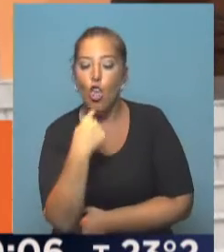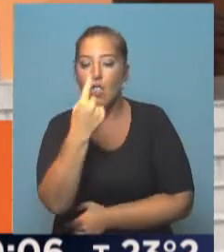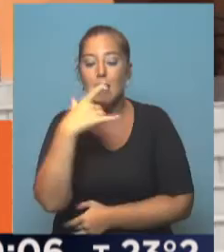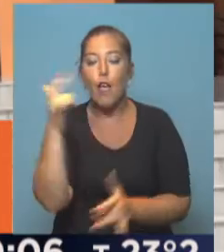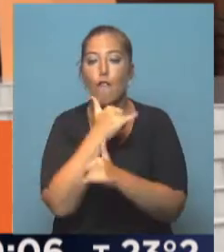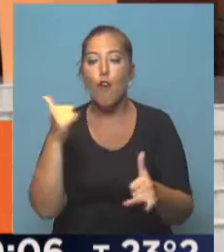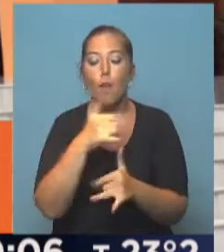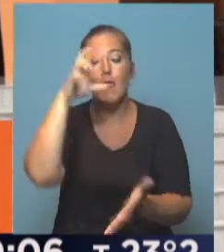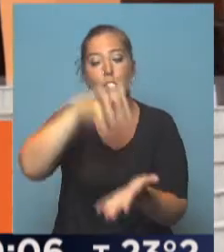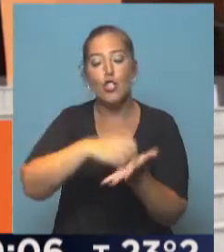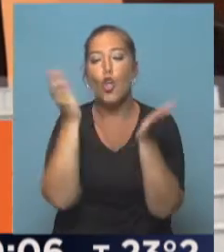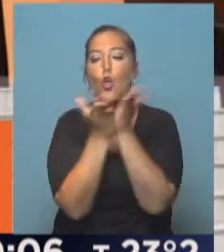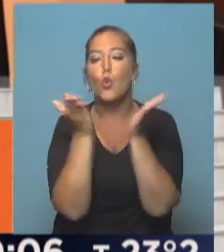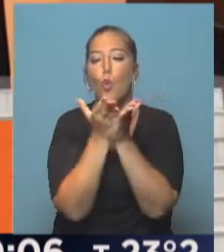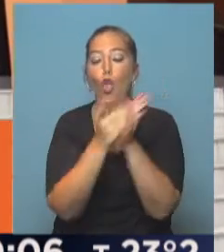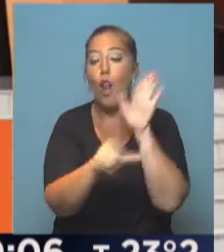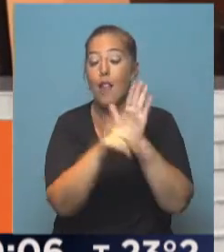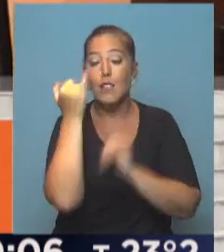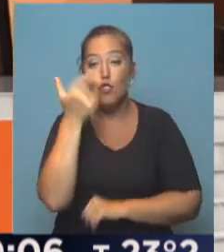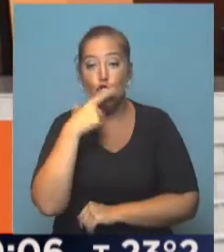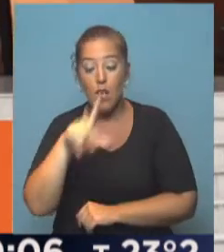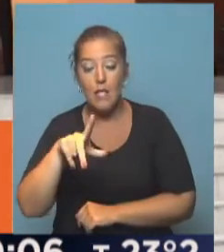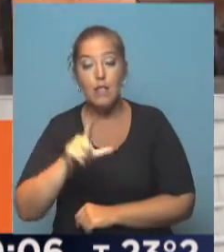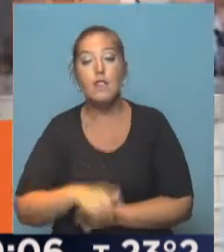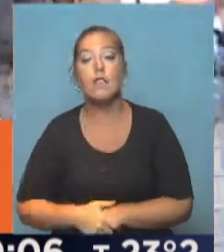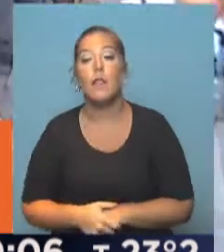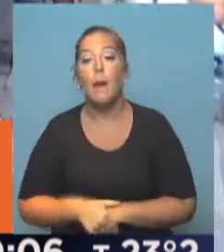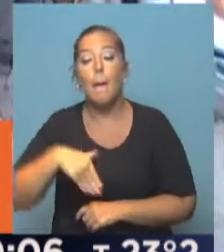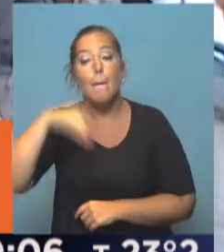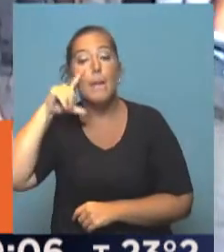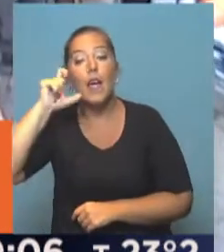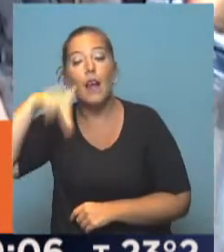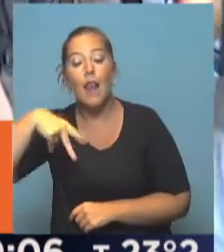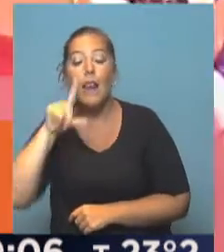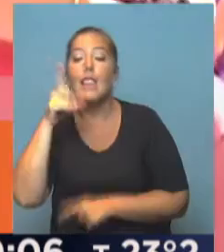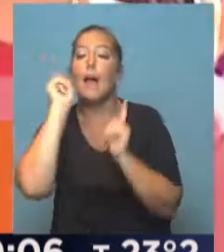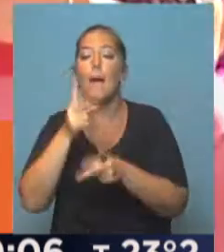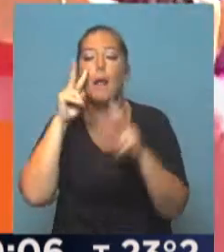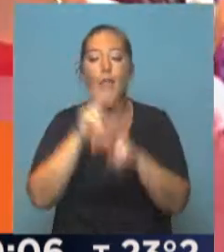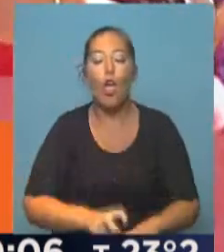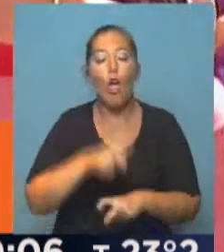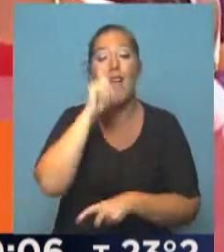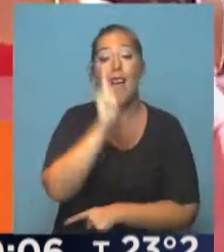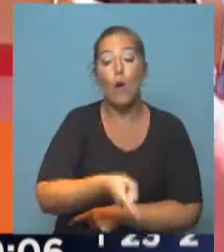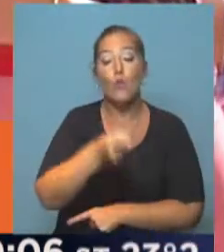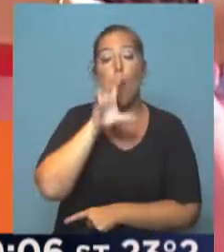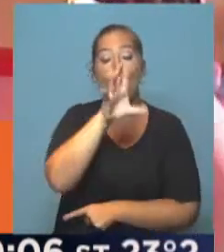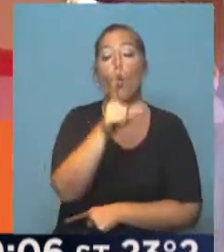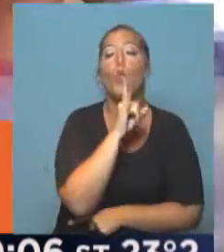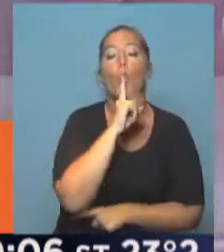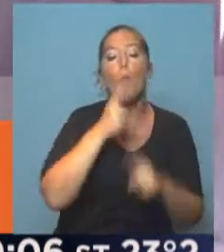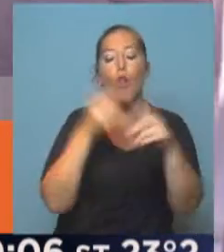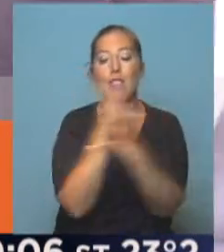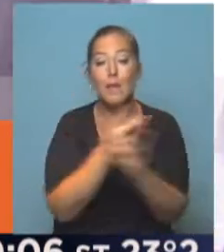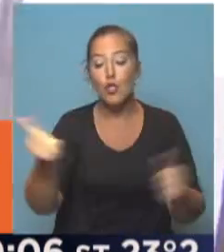de Estudios Legales y Sociales. Milani también está siendo investigado en una causa que se sigue en la provincia de Tucumán por la desaparición